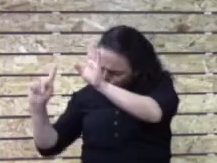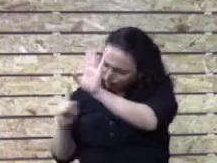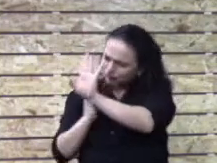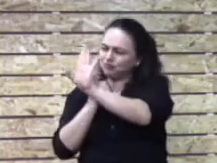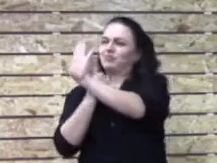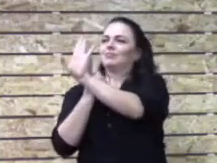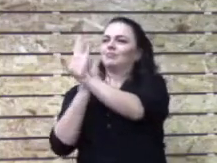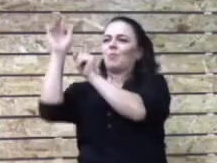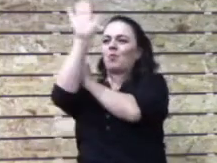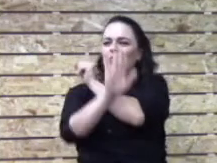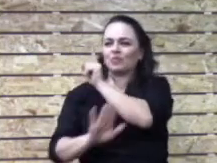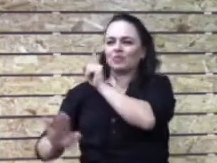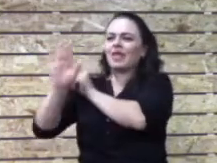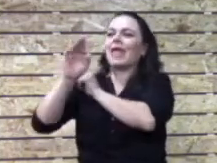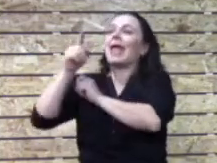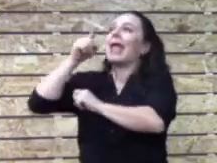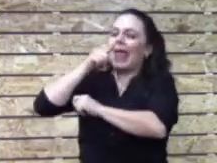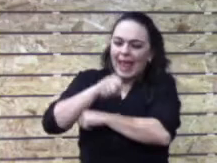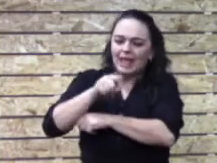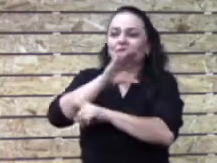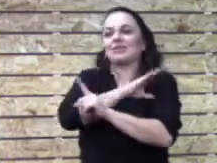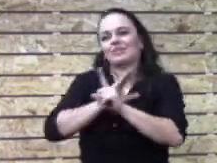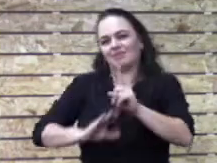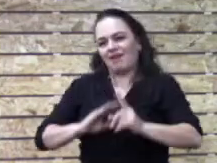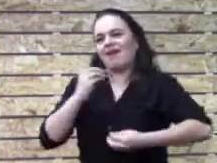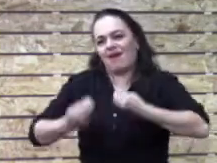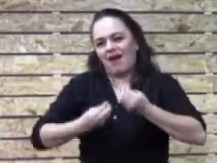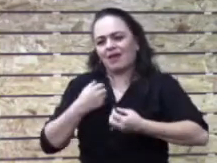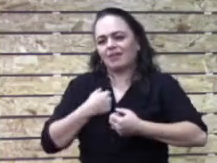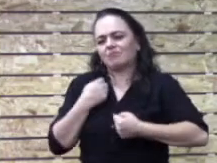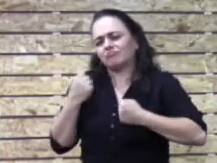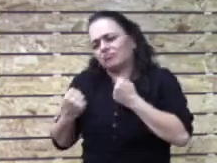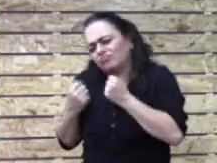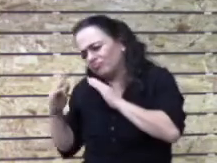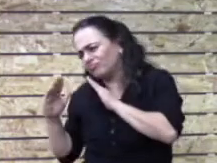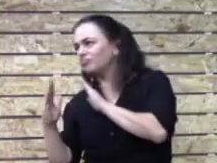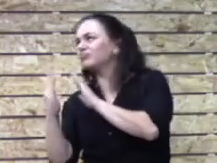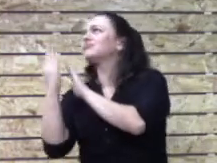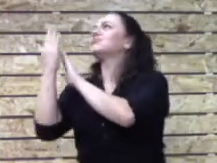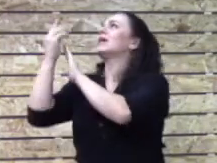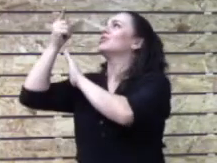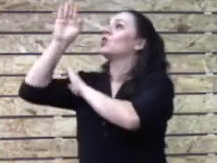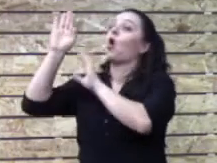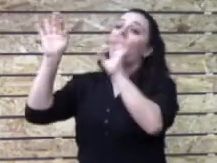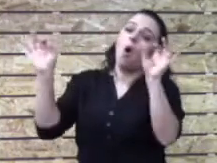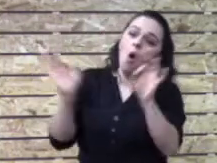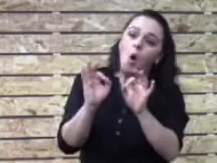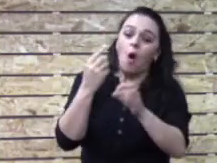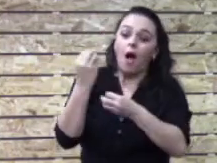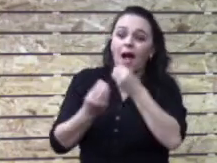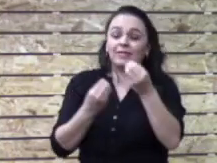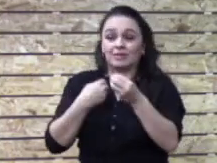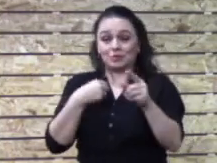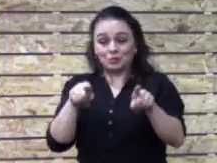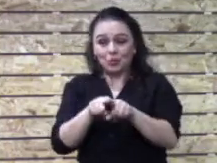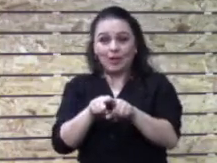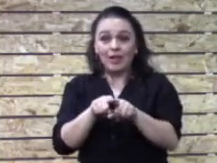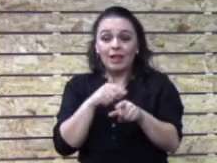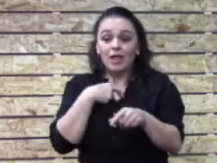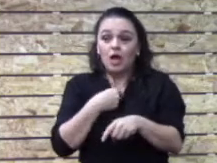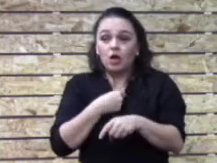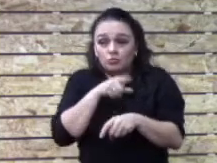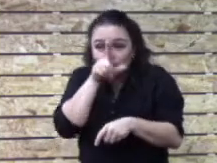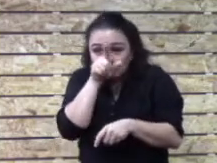las alas. Una movilización hacia el temor de Dios, a habitar con el Señor o